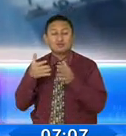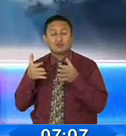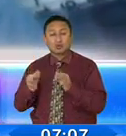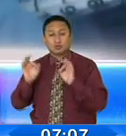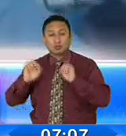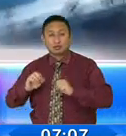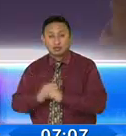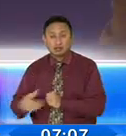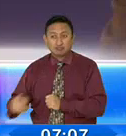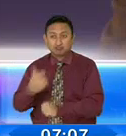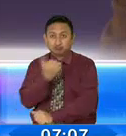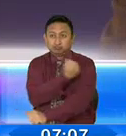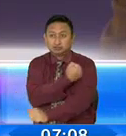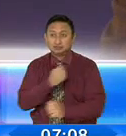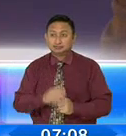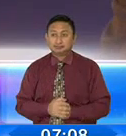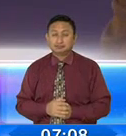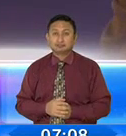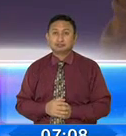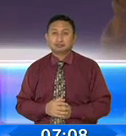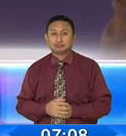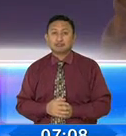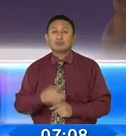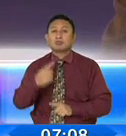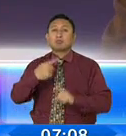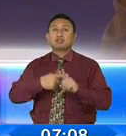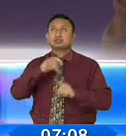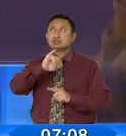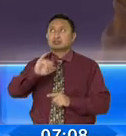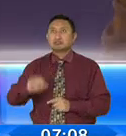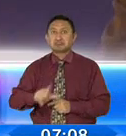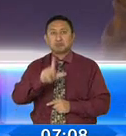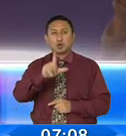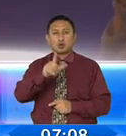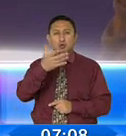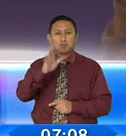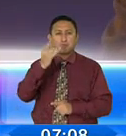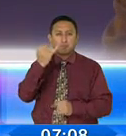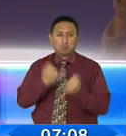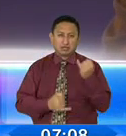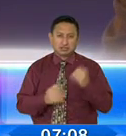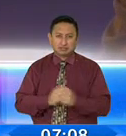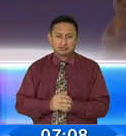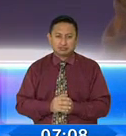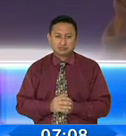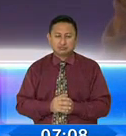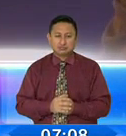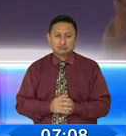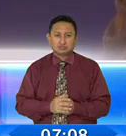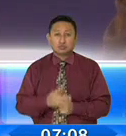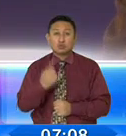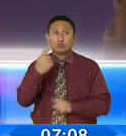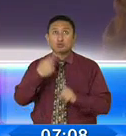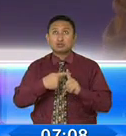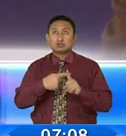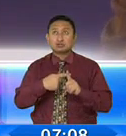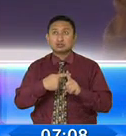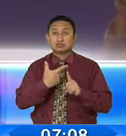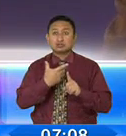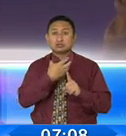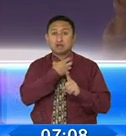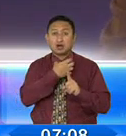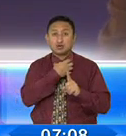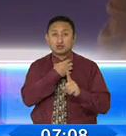llevarlo a cabo. Seguramente a finales del mes de julio y durante todo el mes de agosto, porque es donde